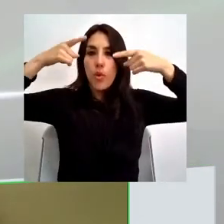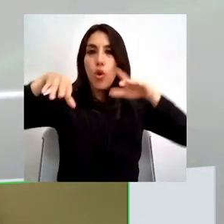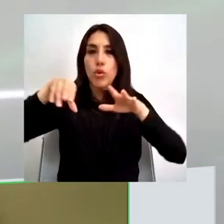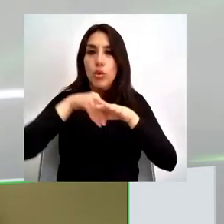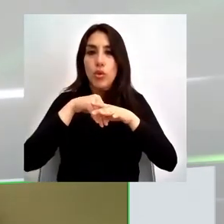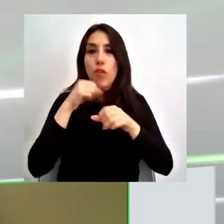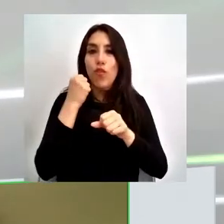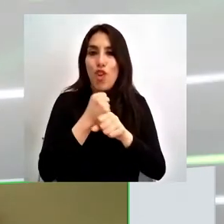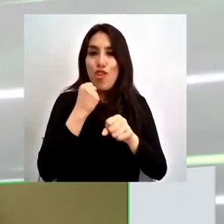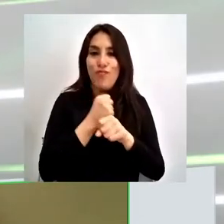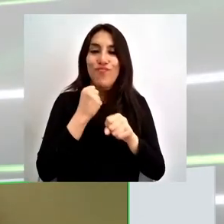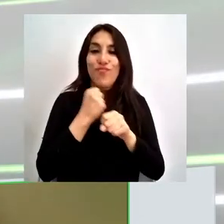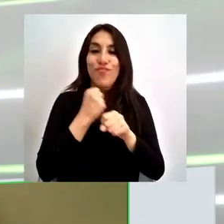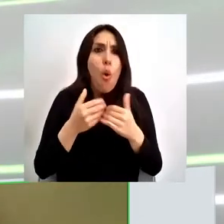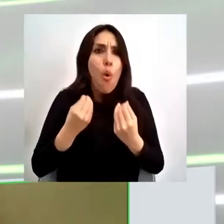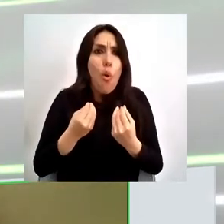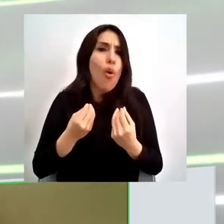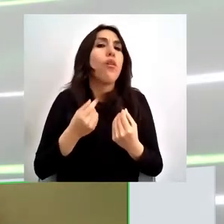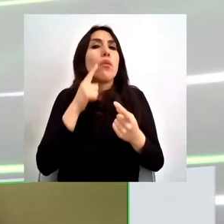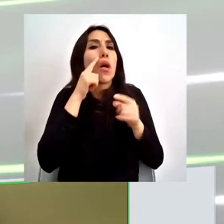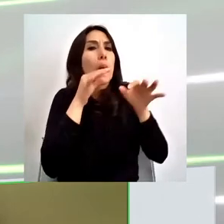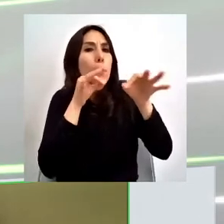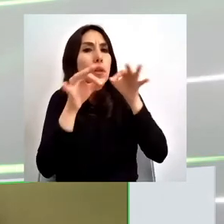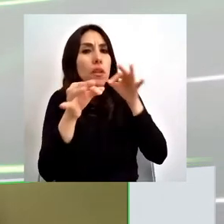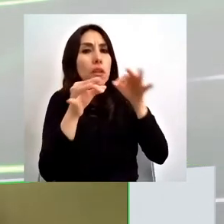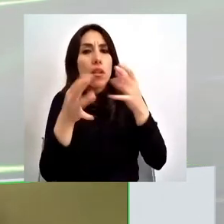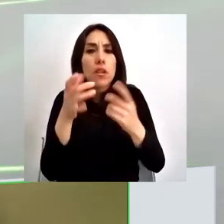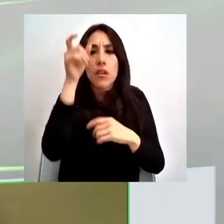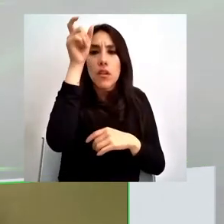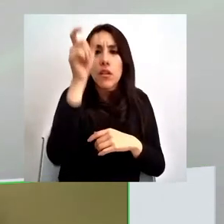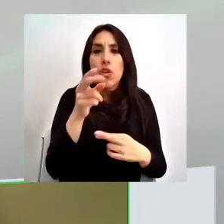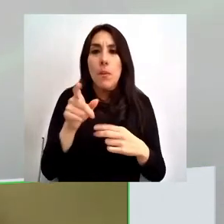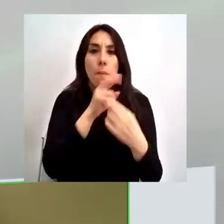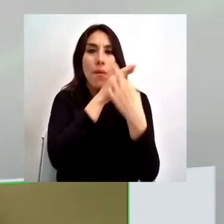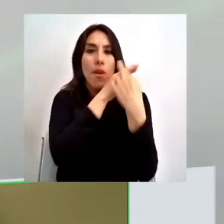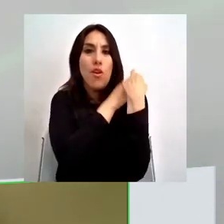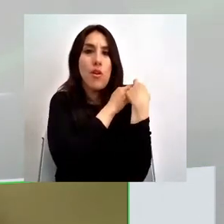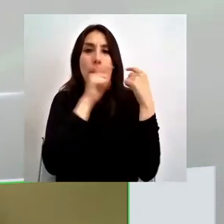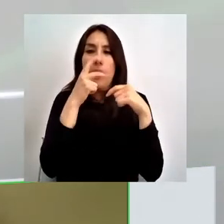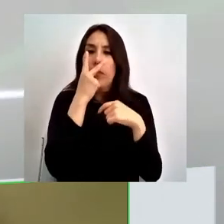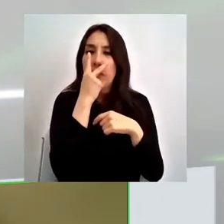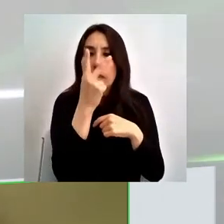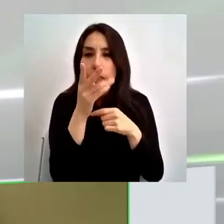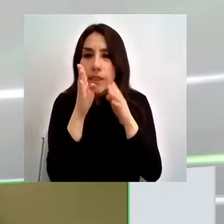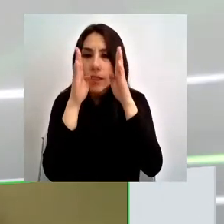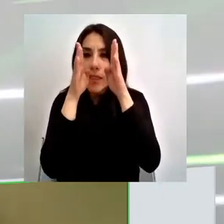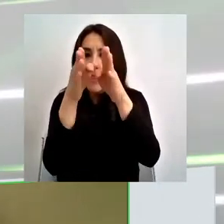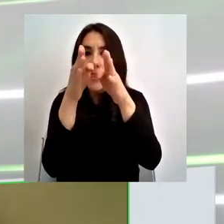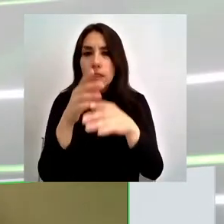que los tomadores de decisiones pueden continuar promoviendo la plena inclusión